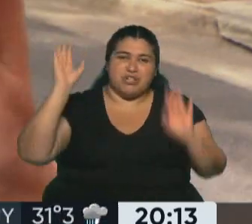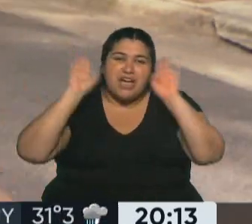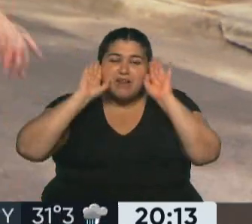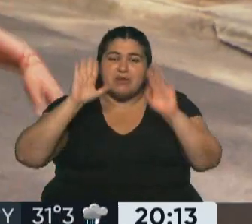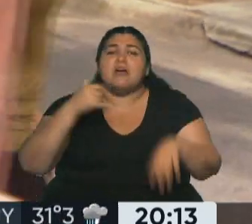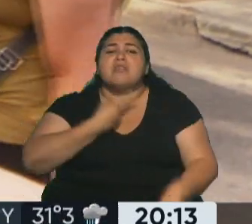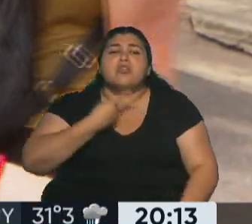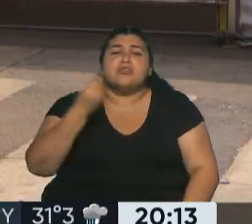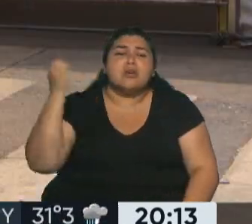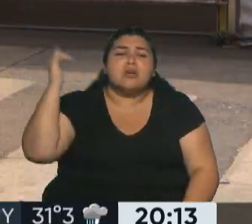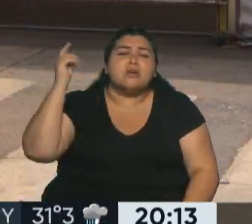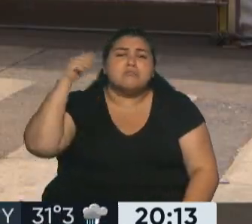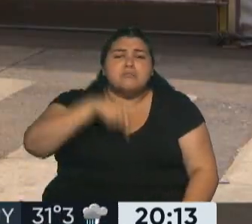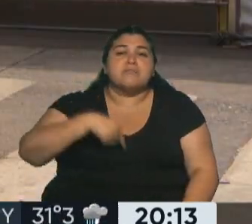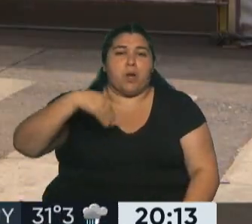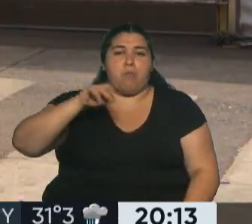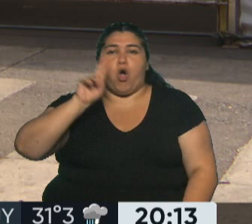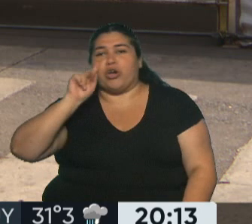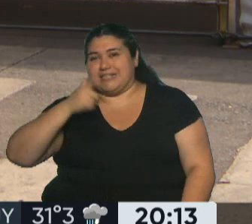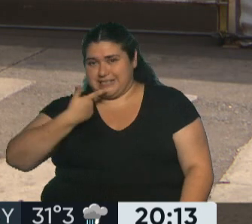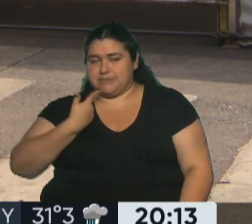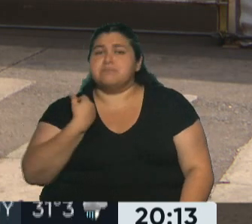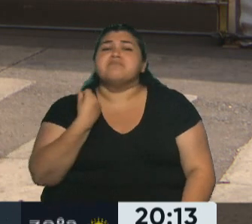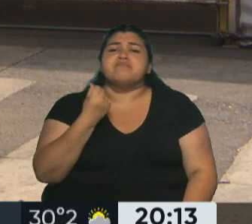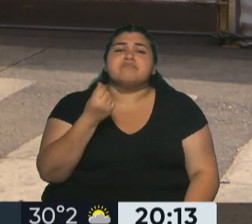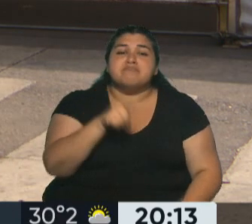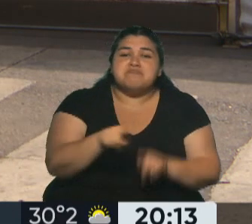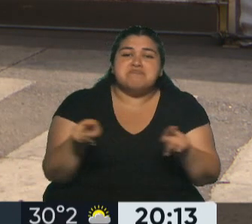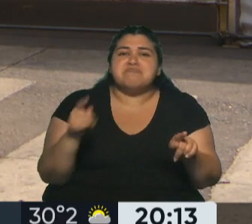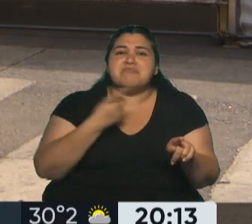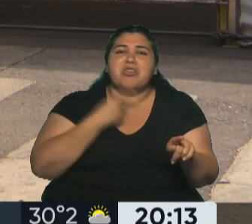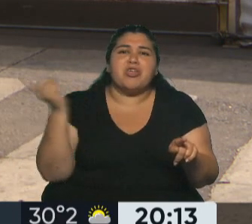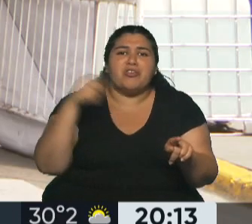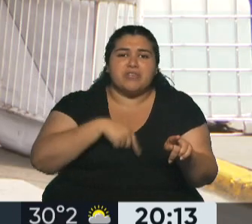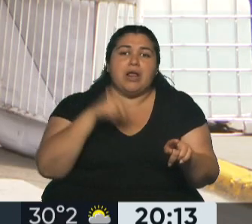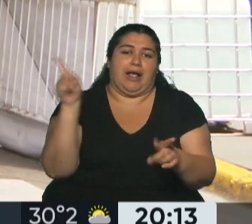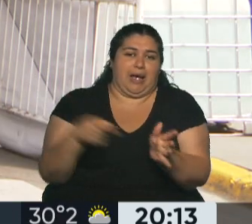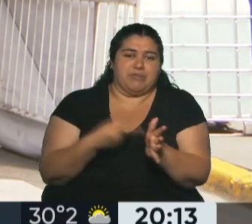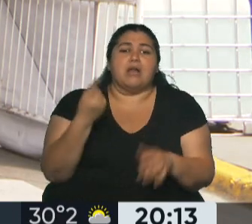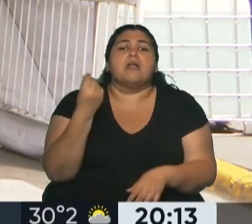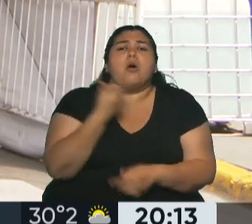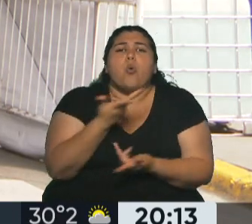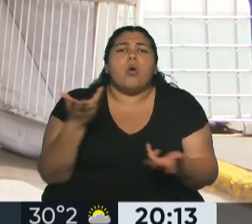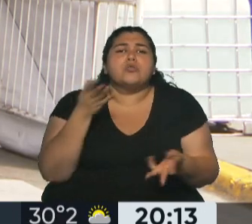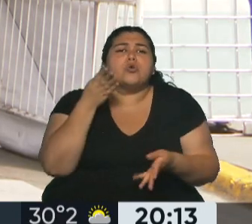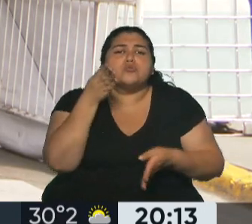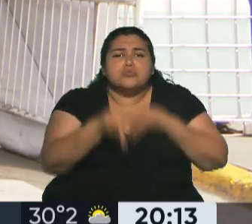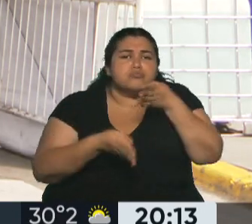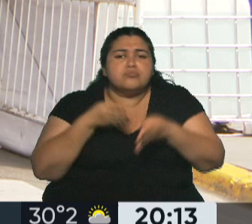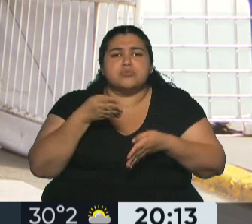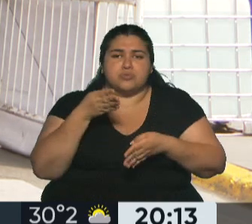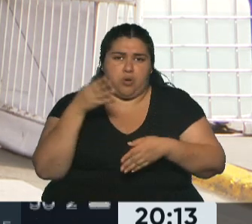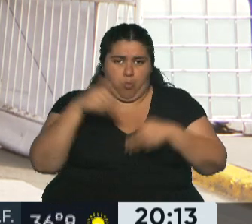De dónde viene a ver las chicas van a votar mañana en